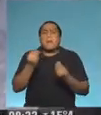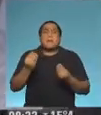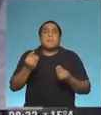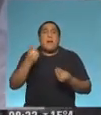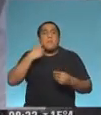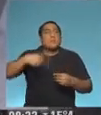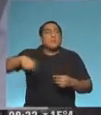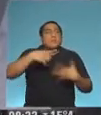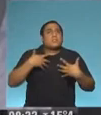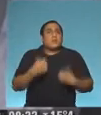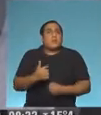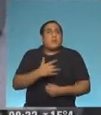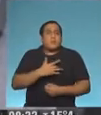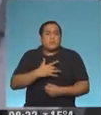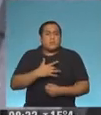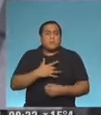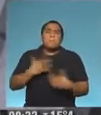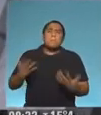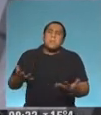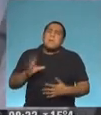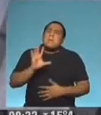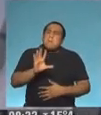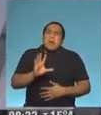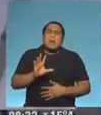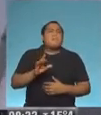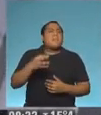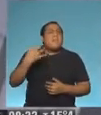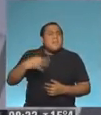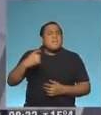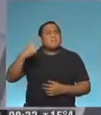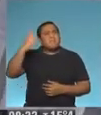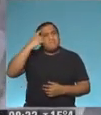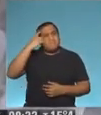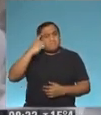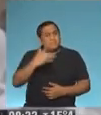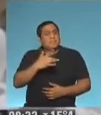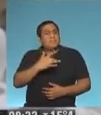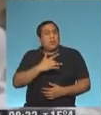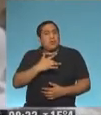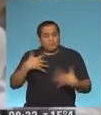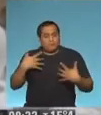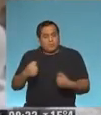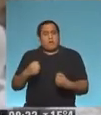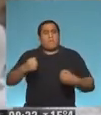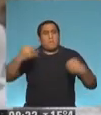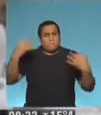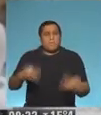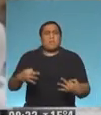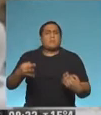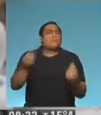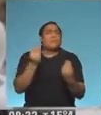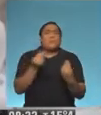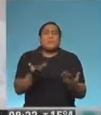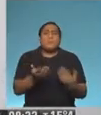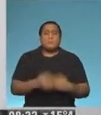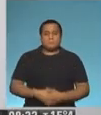cardiovascular. ¿Qué tenemos que tener en cuenta para poder tener una salud cardíaca correcta,